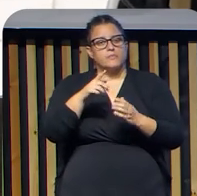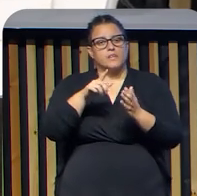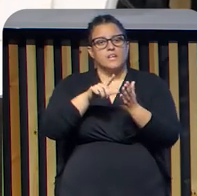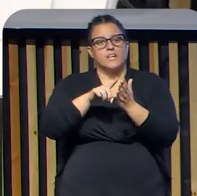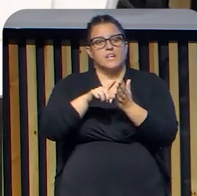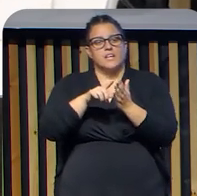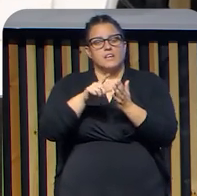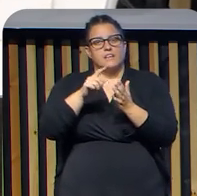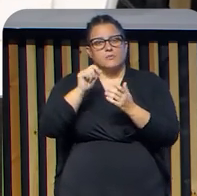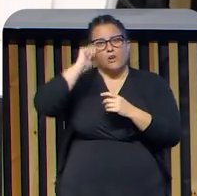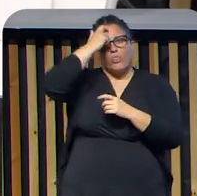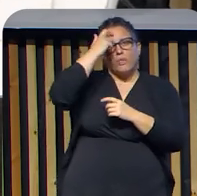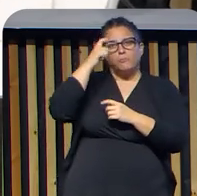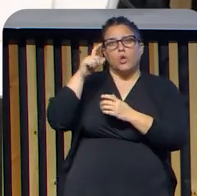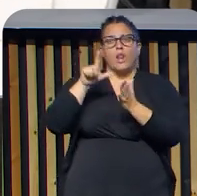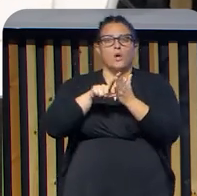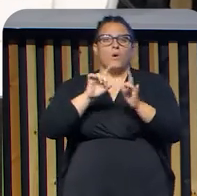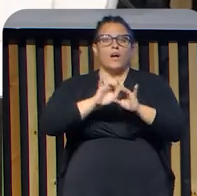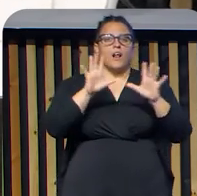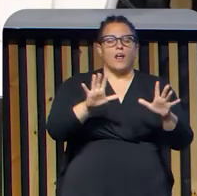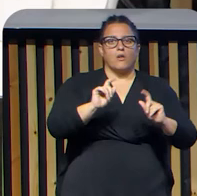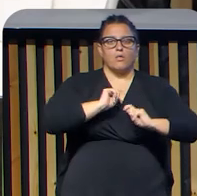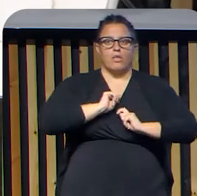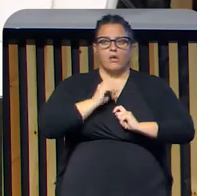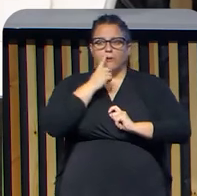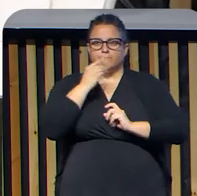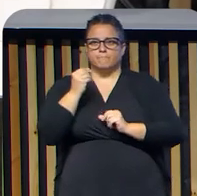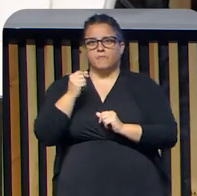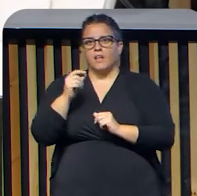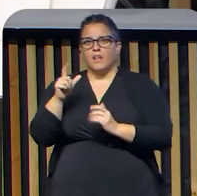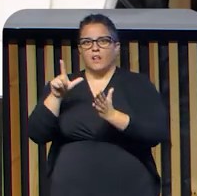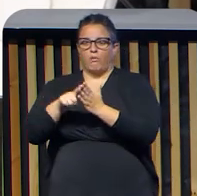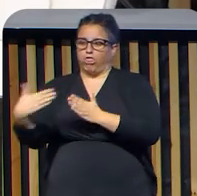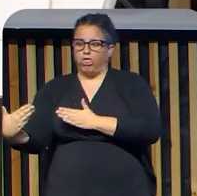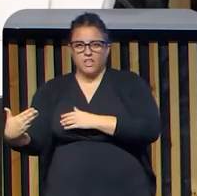si utilizo una comunicación Clara por parte de algunos ámbitos